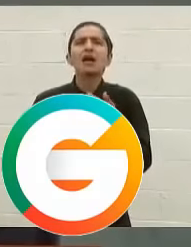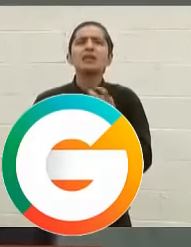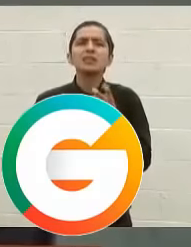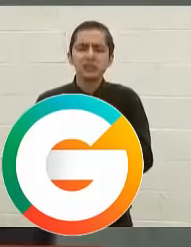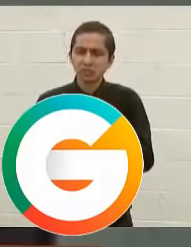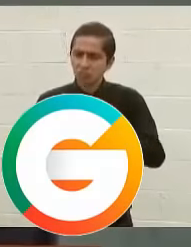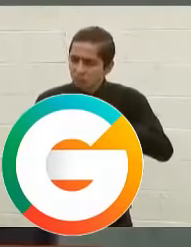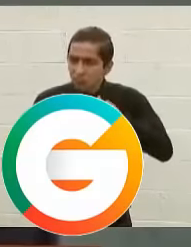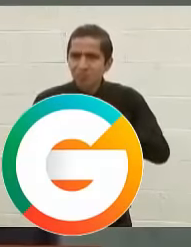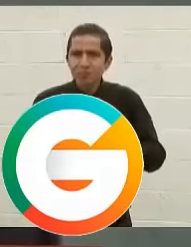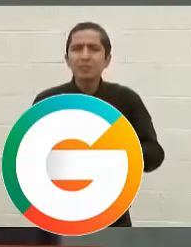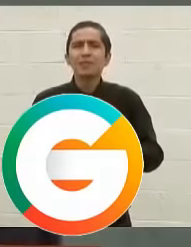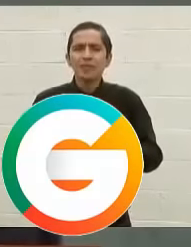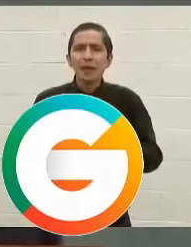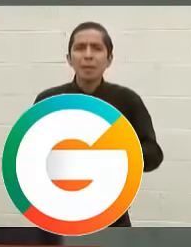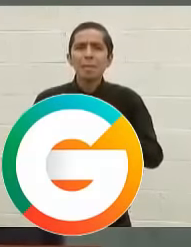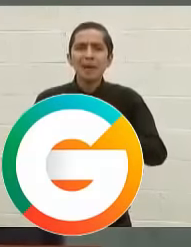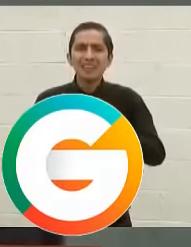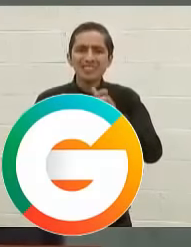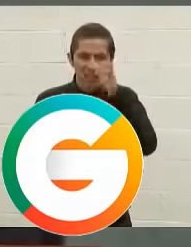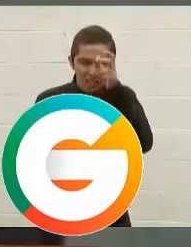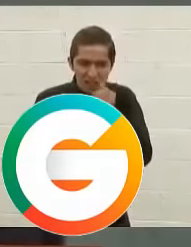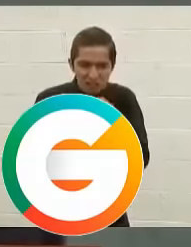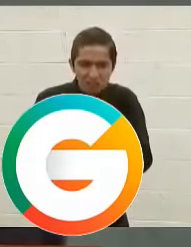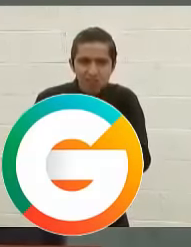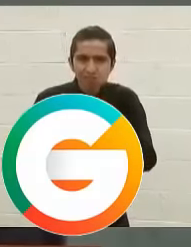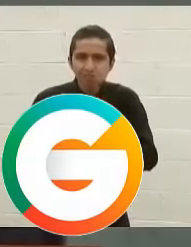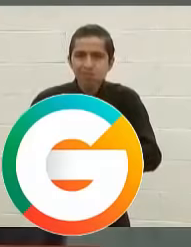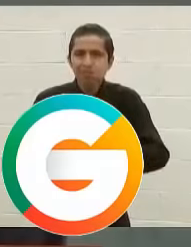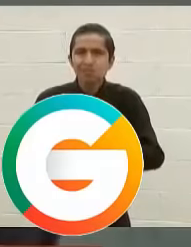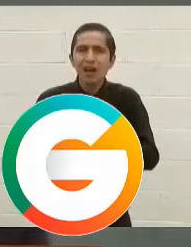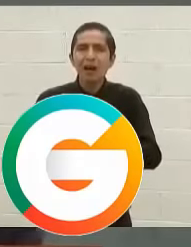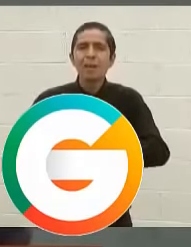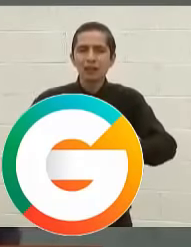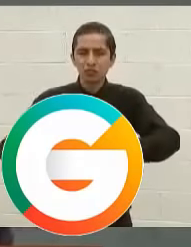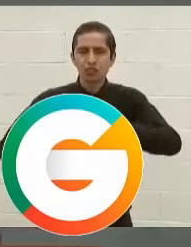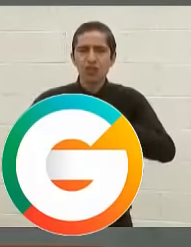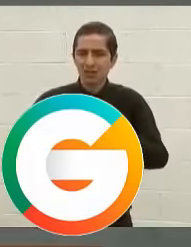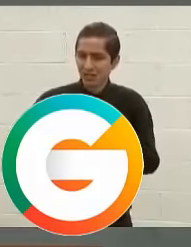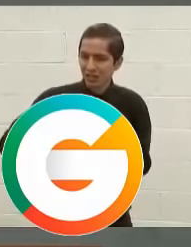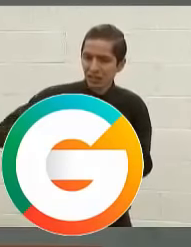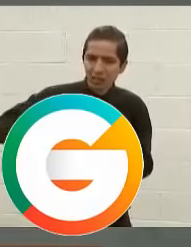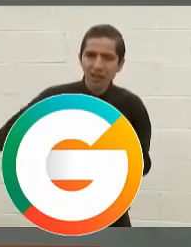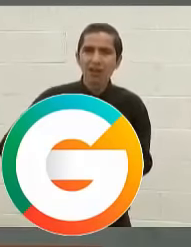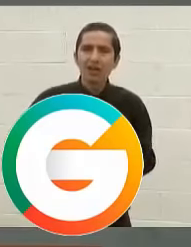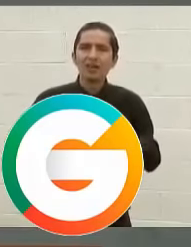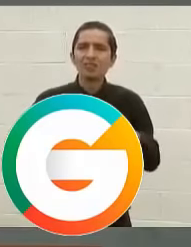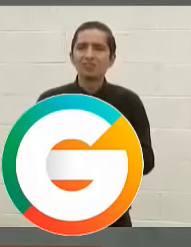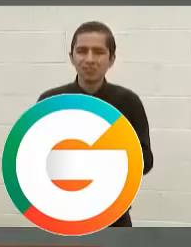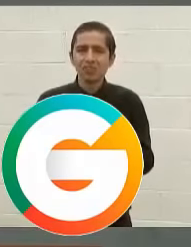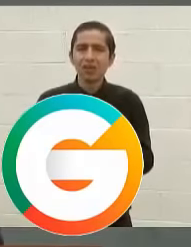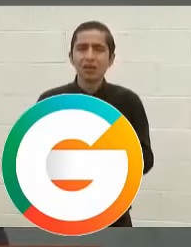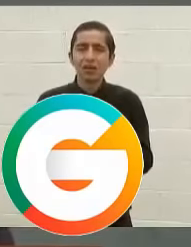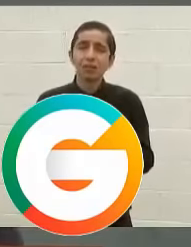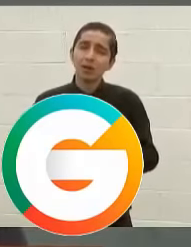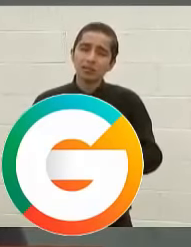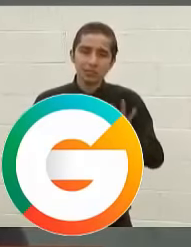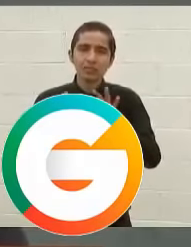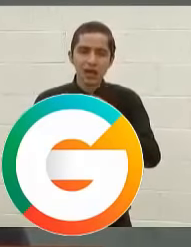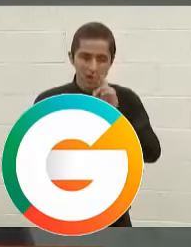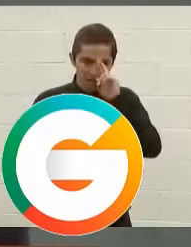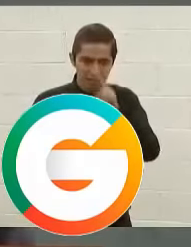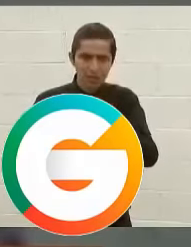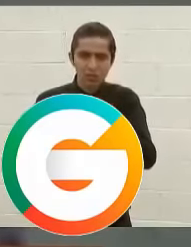basada más en la inteligencia que en la fuerza y, por supuesto, con pleno respeto a